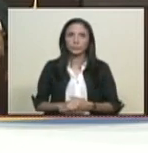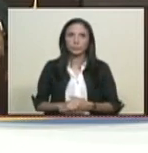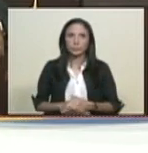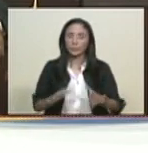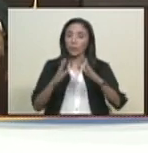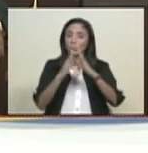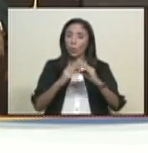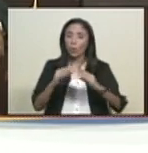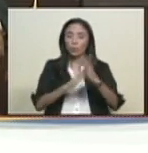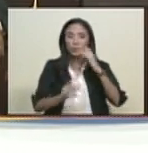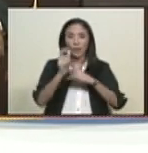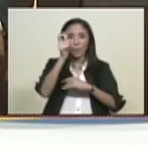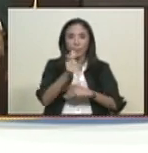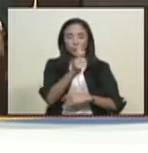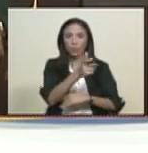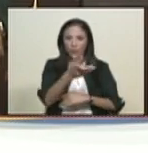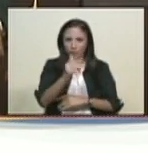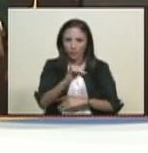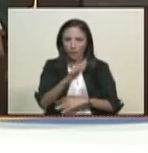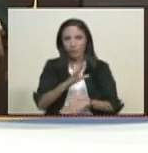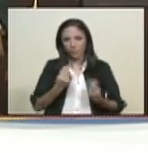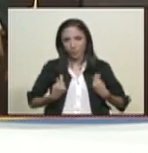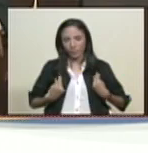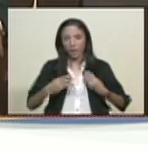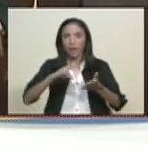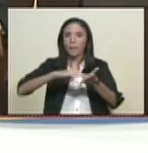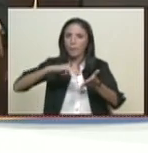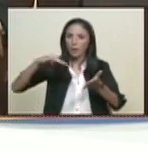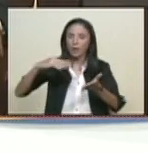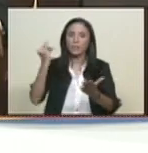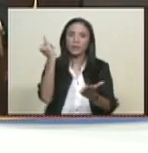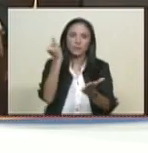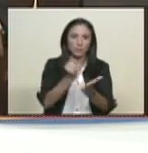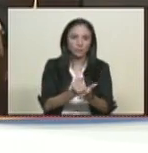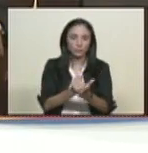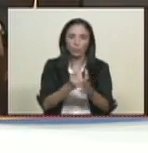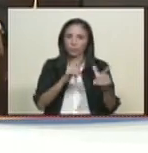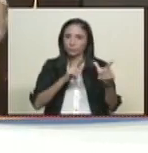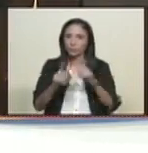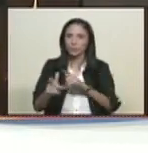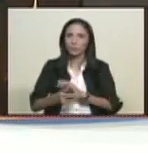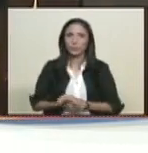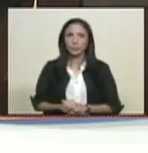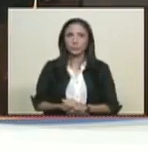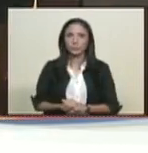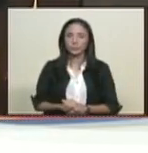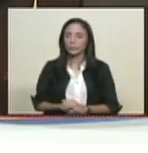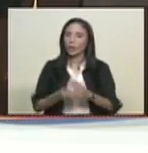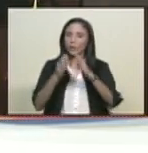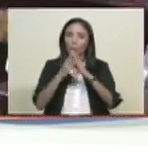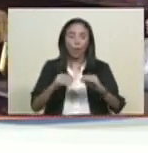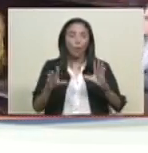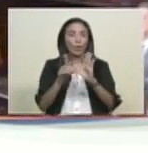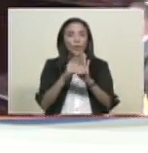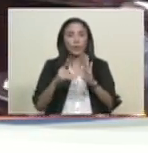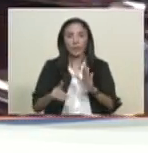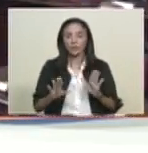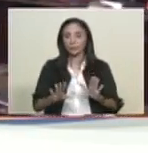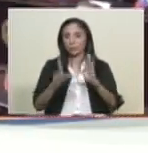para que todos los venezolanos se inscriban en el registro electoral permanente. Plenas garantías, plenos